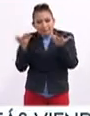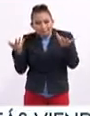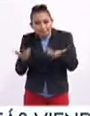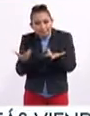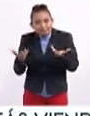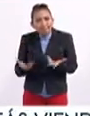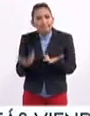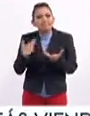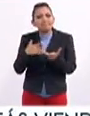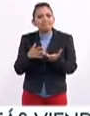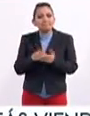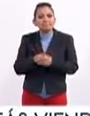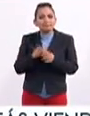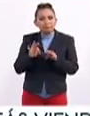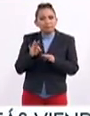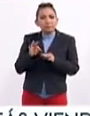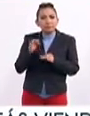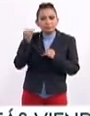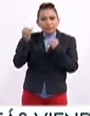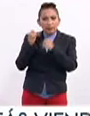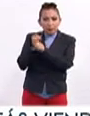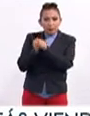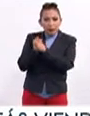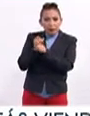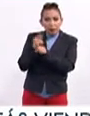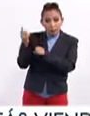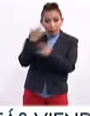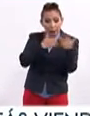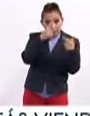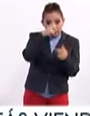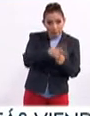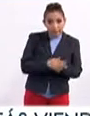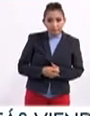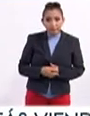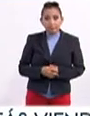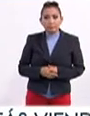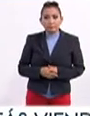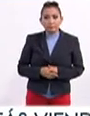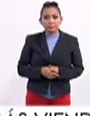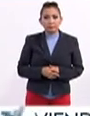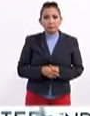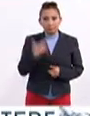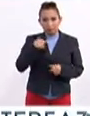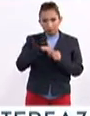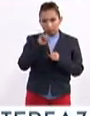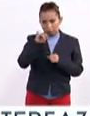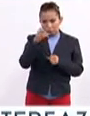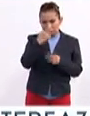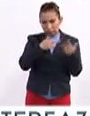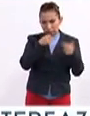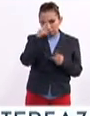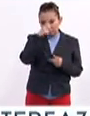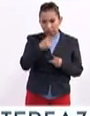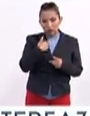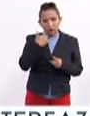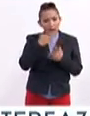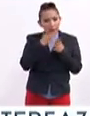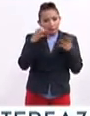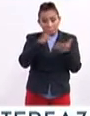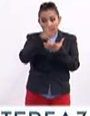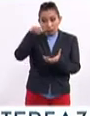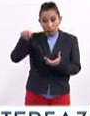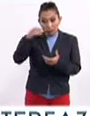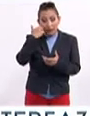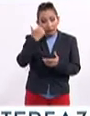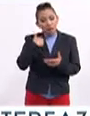forjaron importantes desarrollos en la investigación? ¿Es regresar a México? Personalmente sí. O sea, yo pienso que una gran mayoría